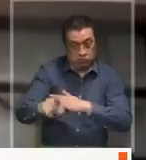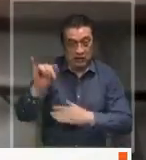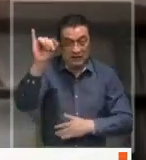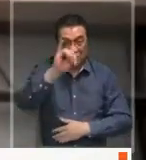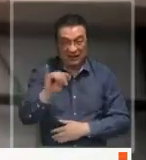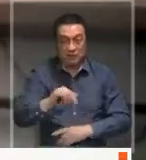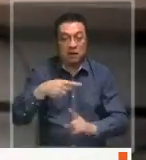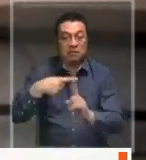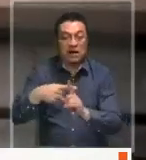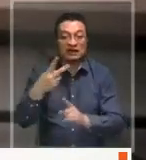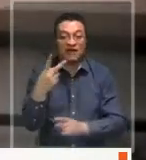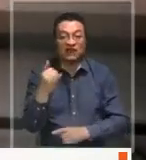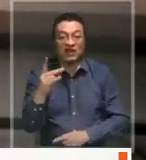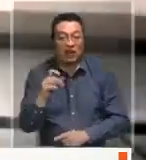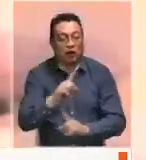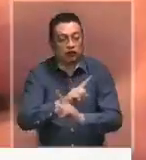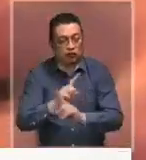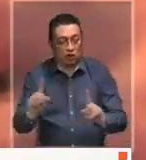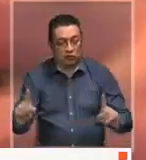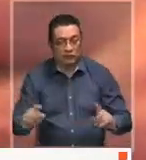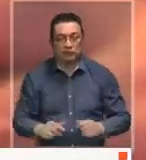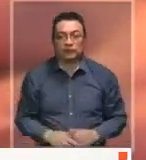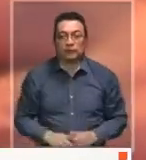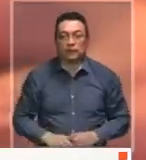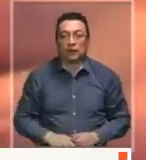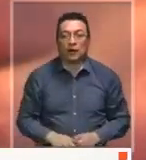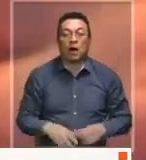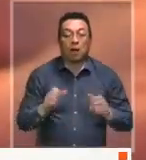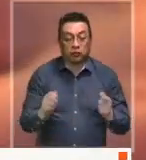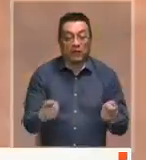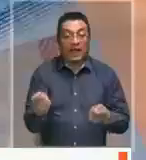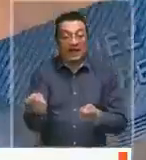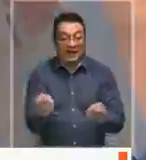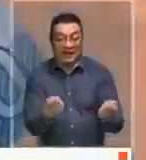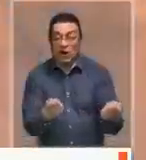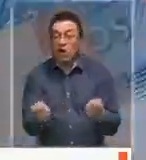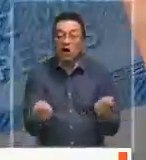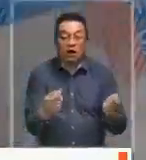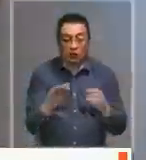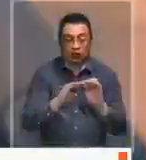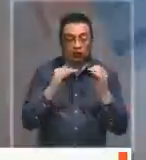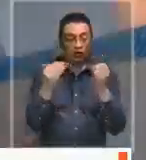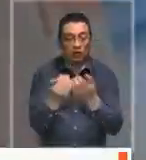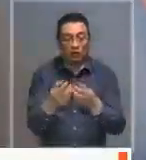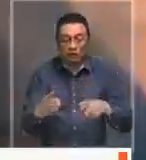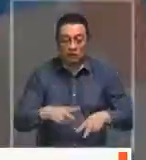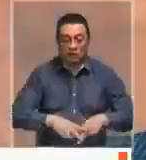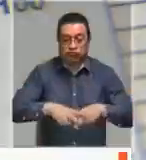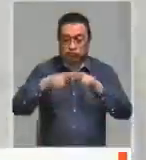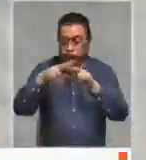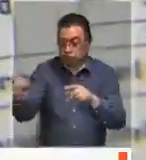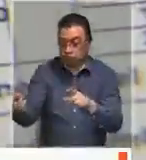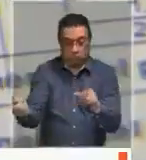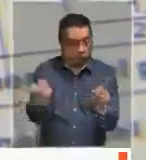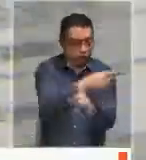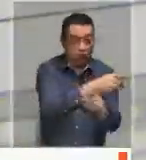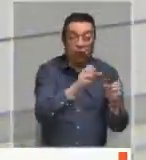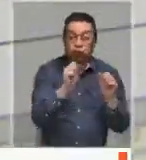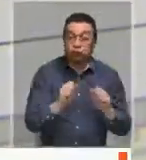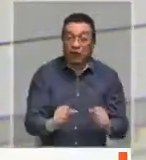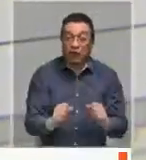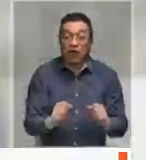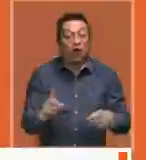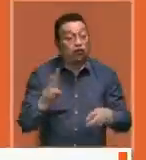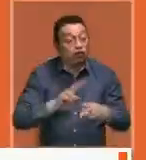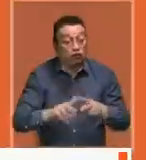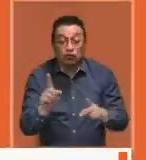vida para no ahondar la crisis. También puede negociar la venta de la totalidad de la cartera de afiliados. Si eso no se logra y tampoco se